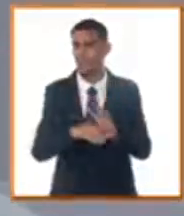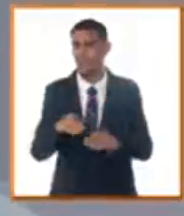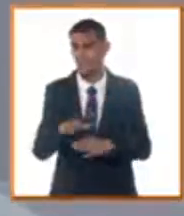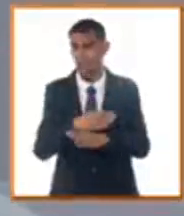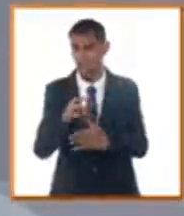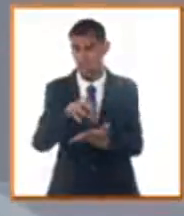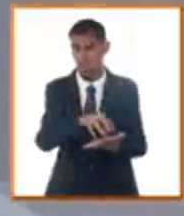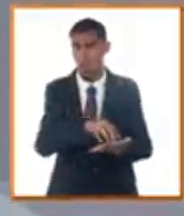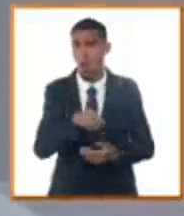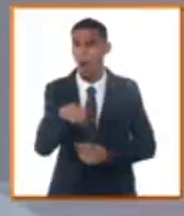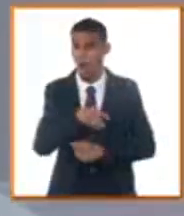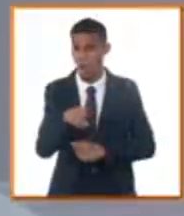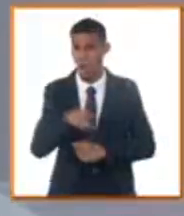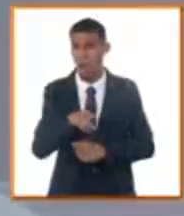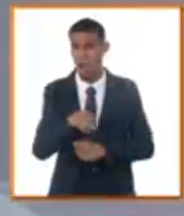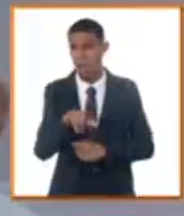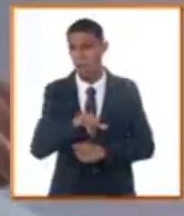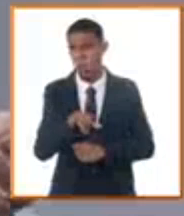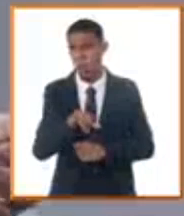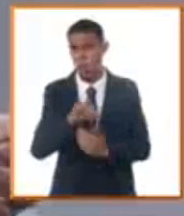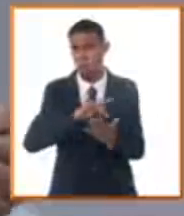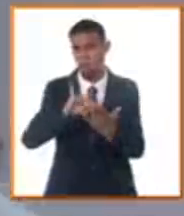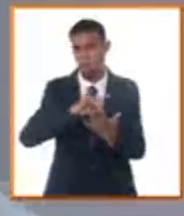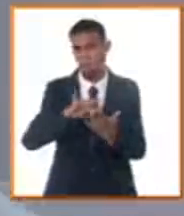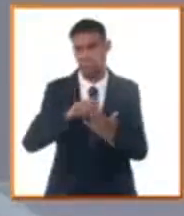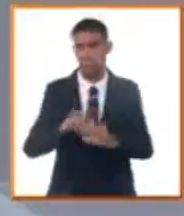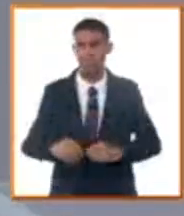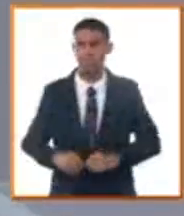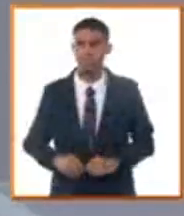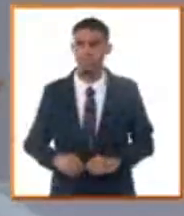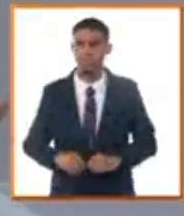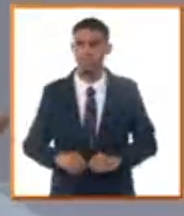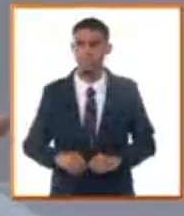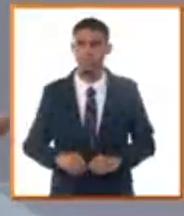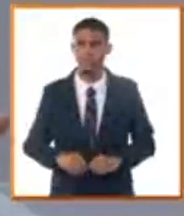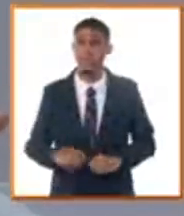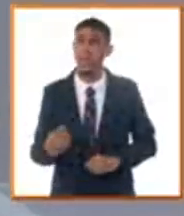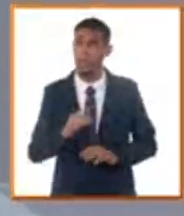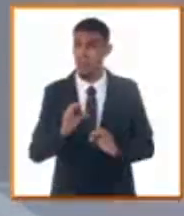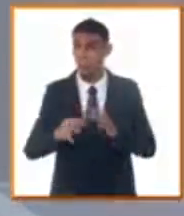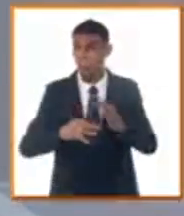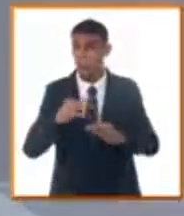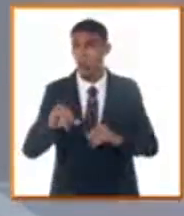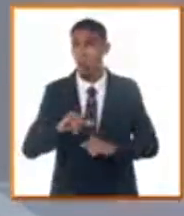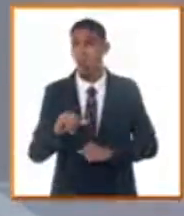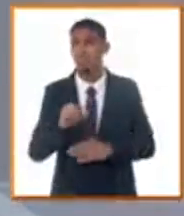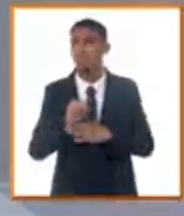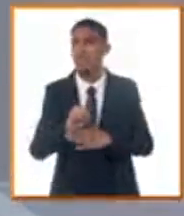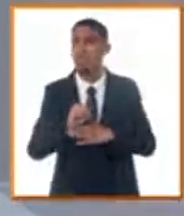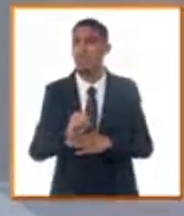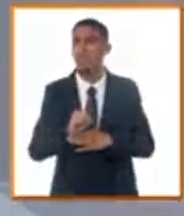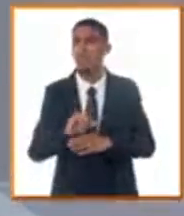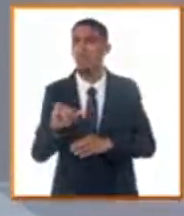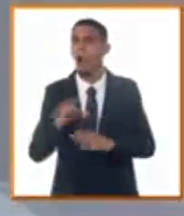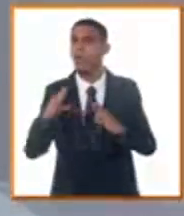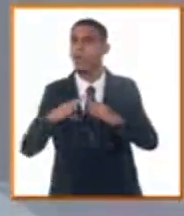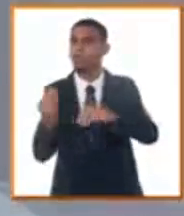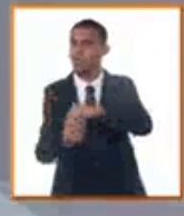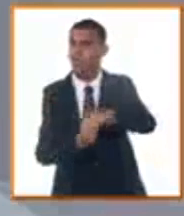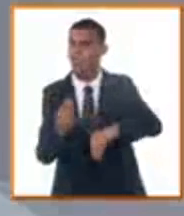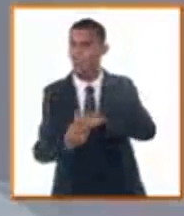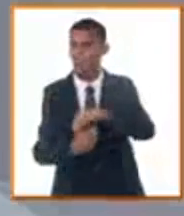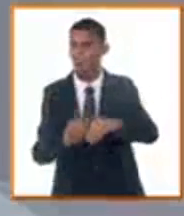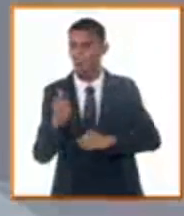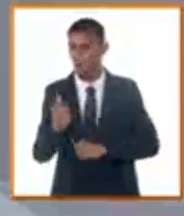al gusto de las personas. E igualmente, aquí se ha hablado del servicio de caja extra, que es otro de los elementos